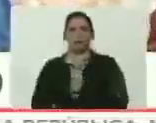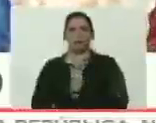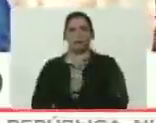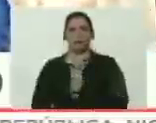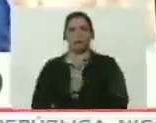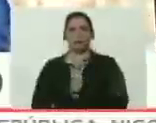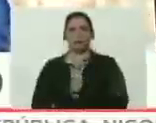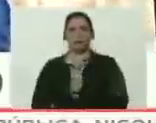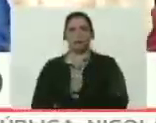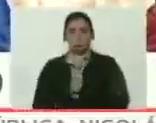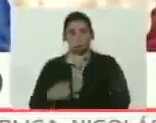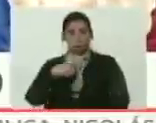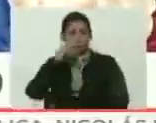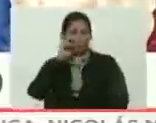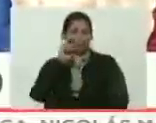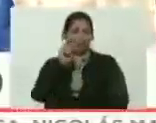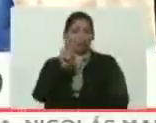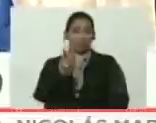Viendo